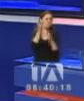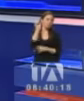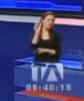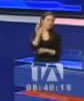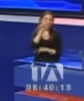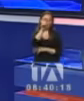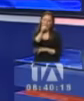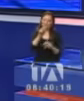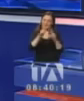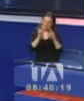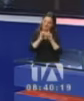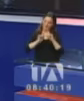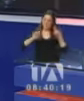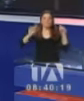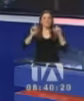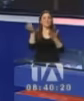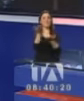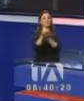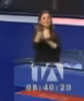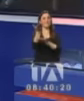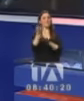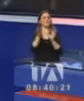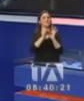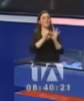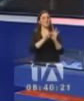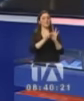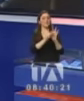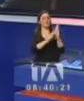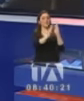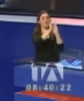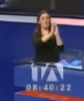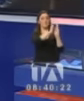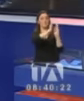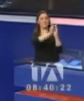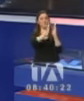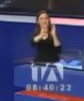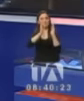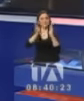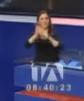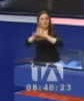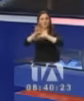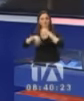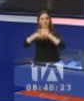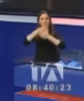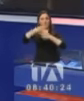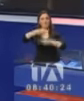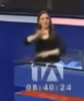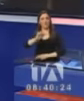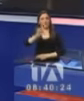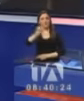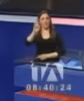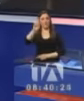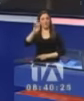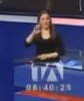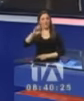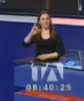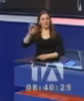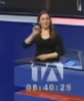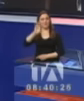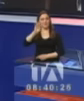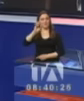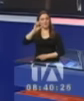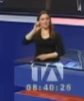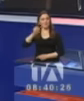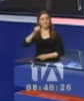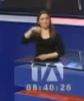que ustedes conozcan qué nos ofrece. Joana Cañizares está en la Biblioteca Ecuatoriana Aurelio Espinosa Polit. Joana, cuéntenos